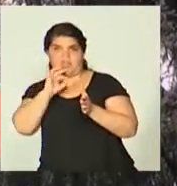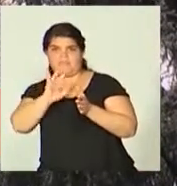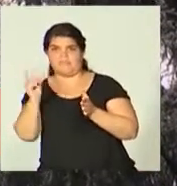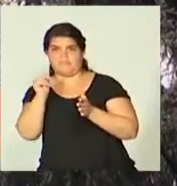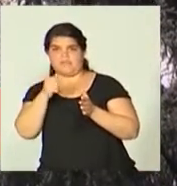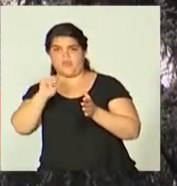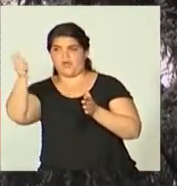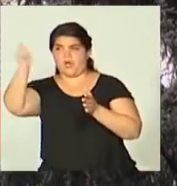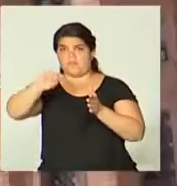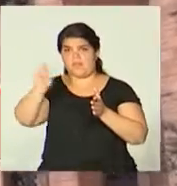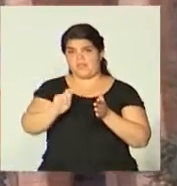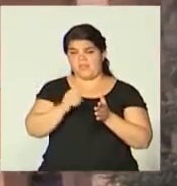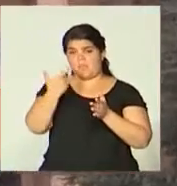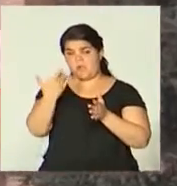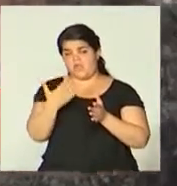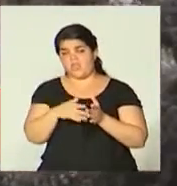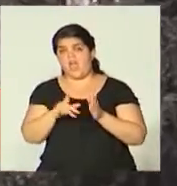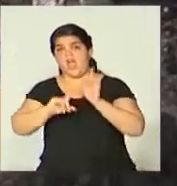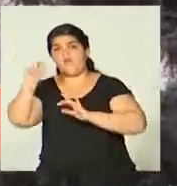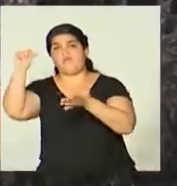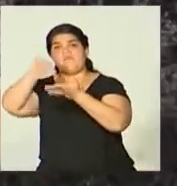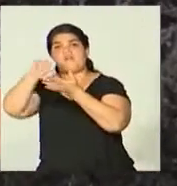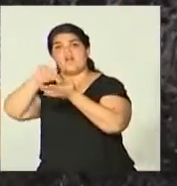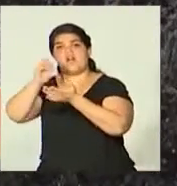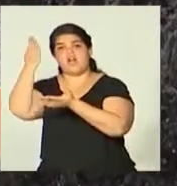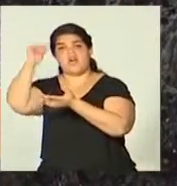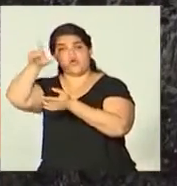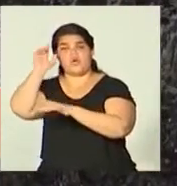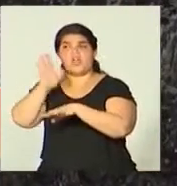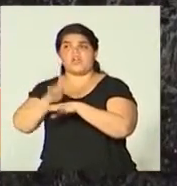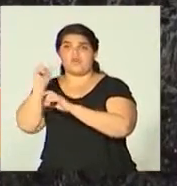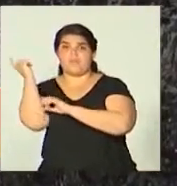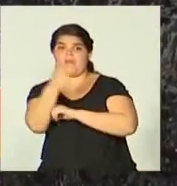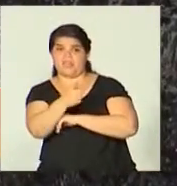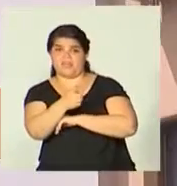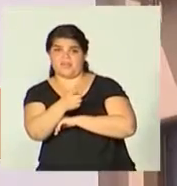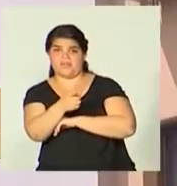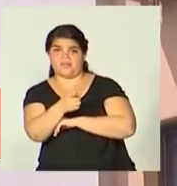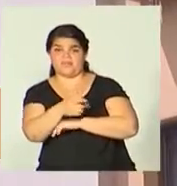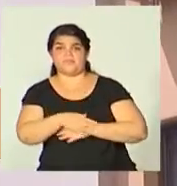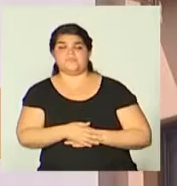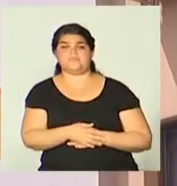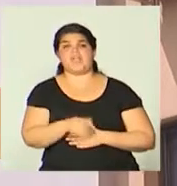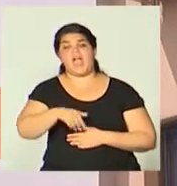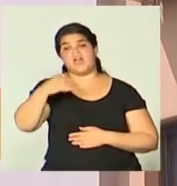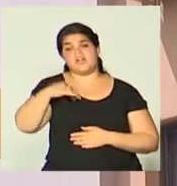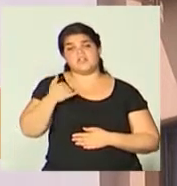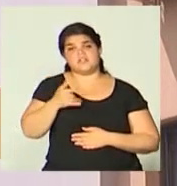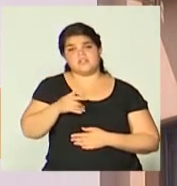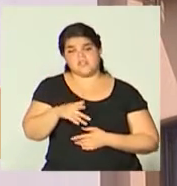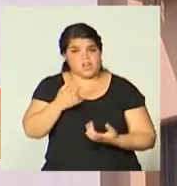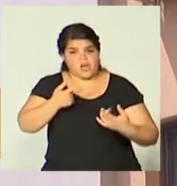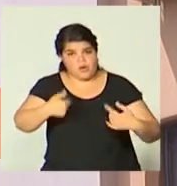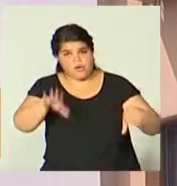hay reglamentaciones del Banco Central. Pero sin duda una perspectiva buena, y si la Argentina hace las cosas más o menos